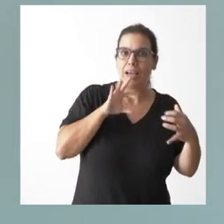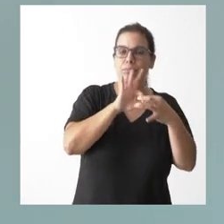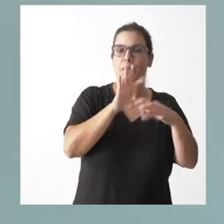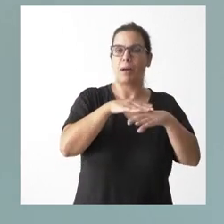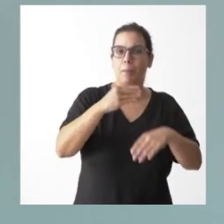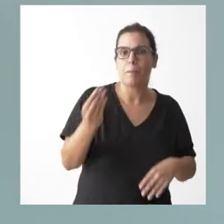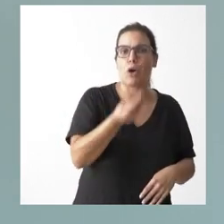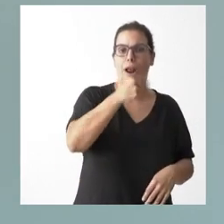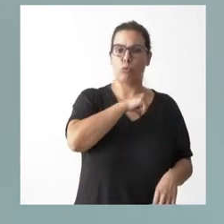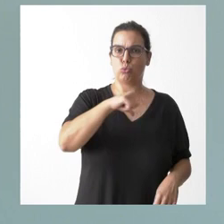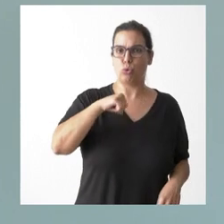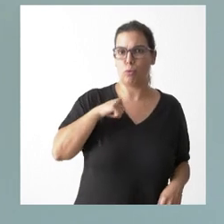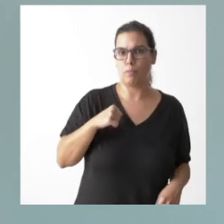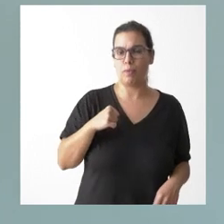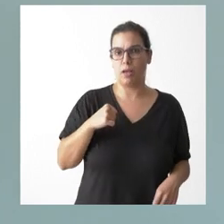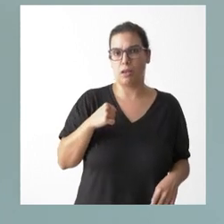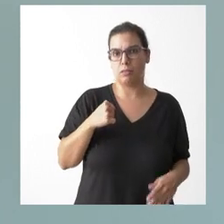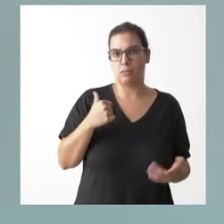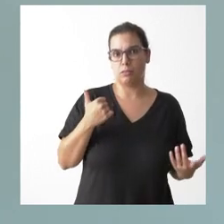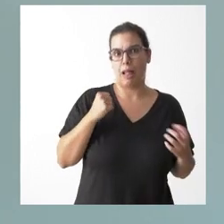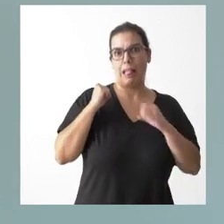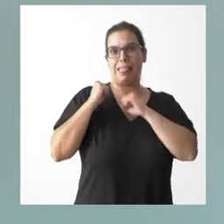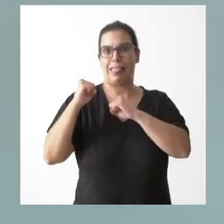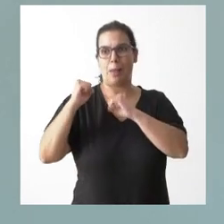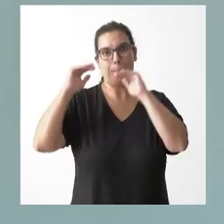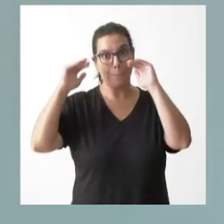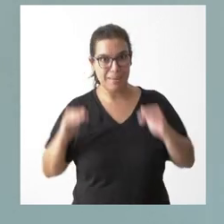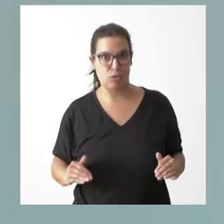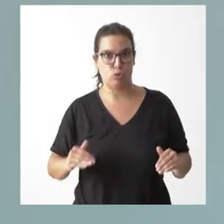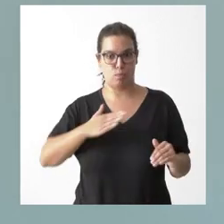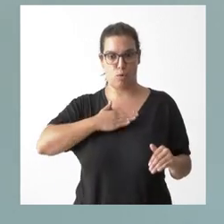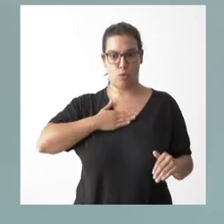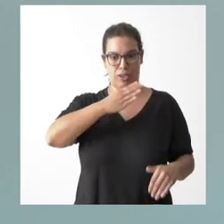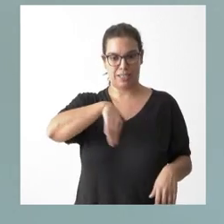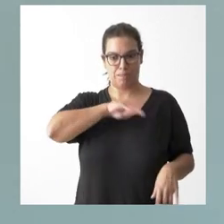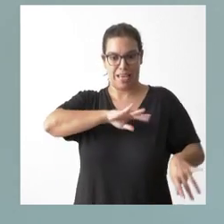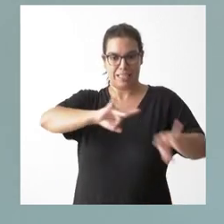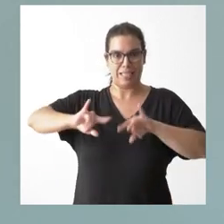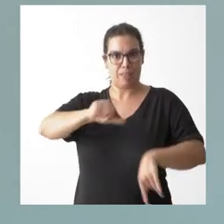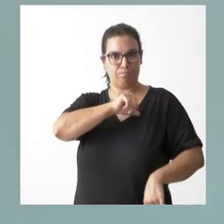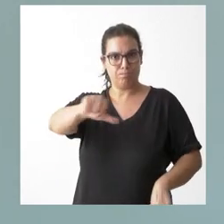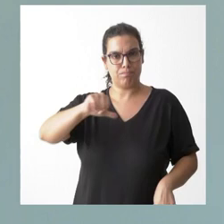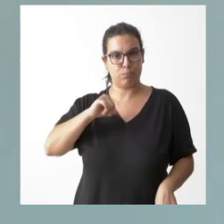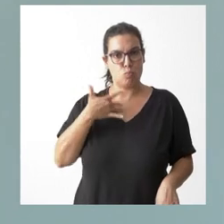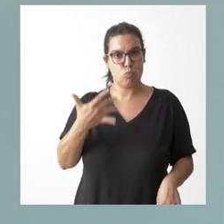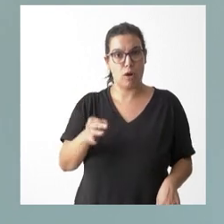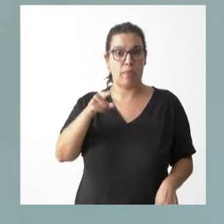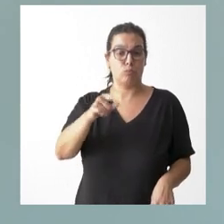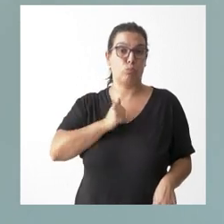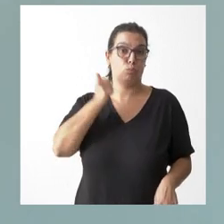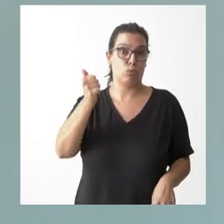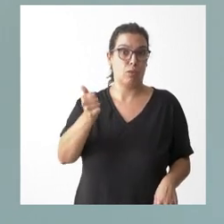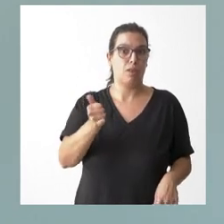la autonomía y disminuya nuestra dependencia del exterior y, por tanto, que sería una buena ocasión para